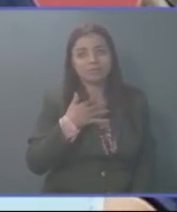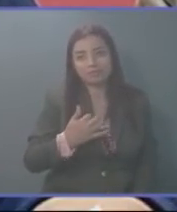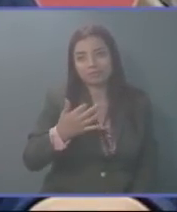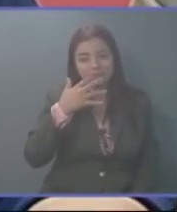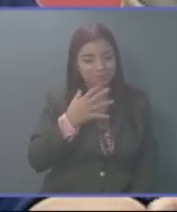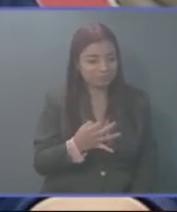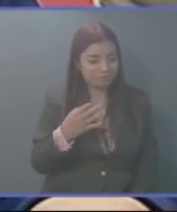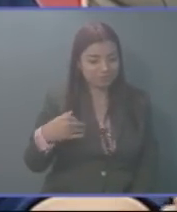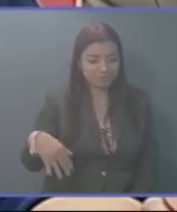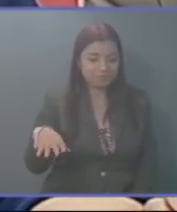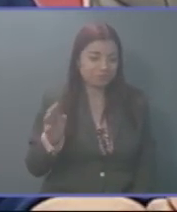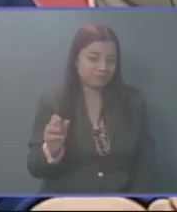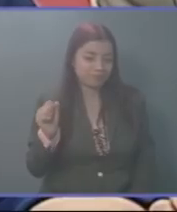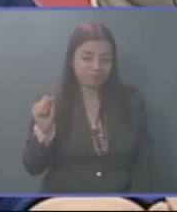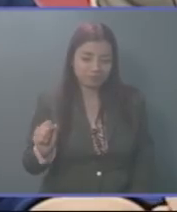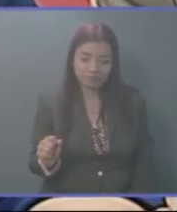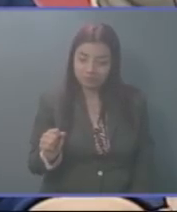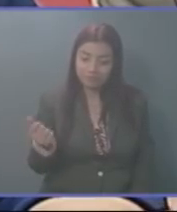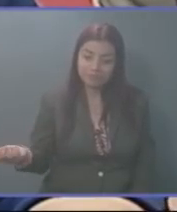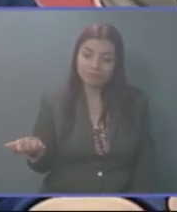que estábamos bien. Entonces, en